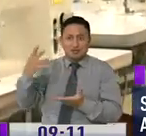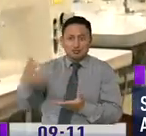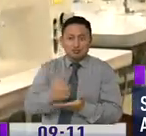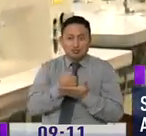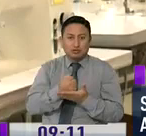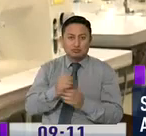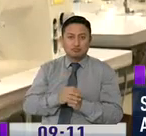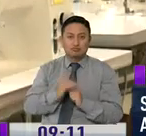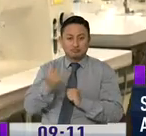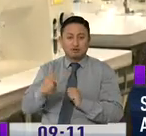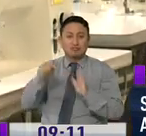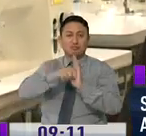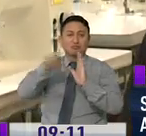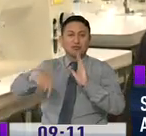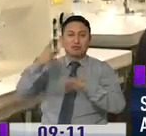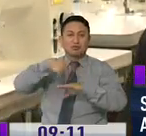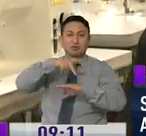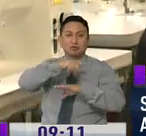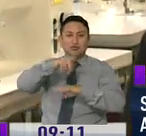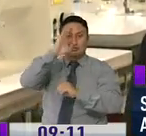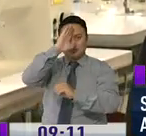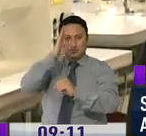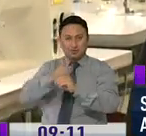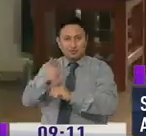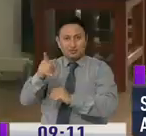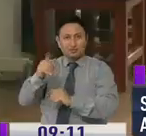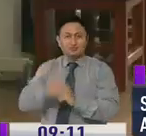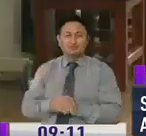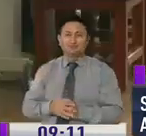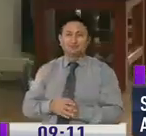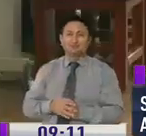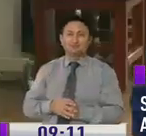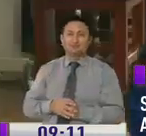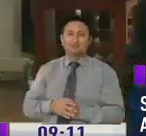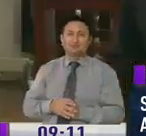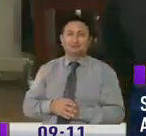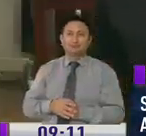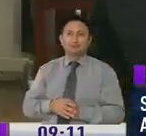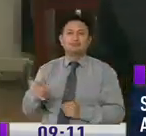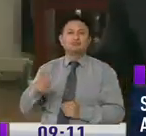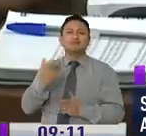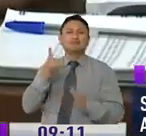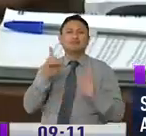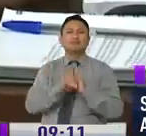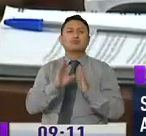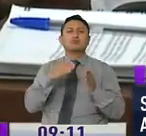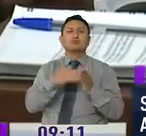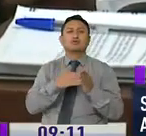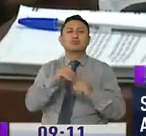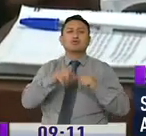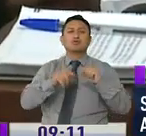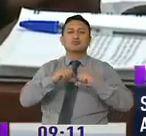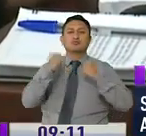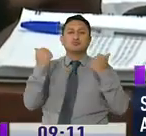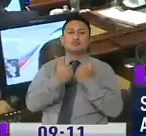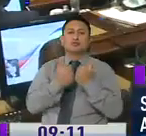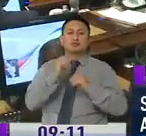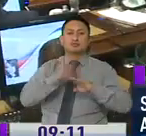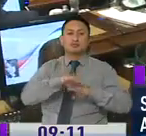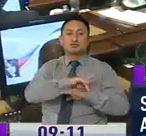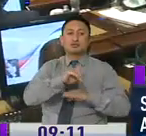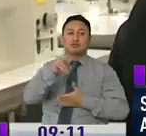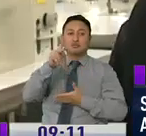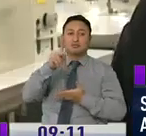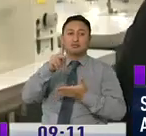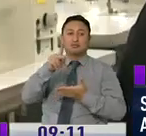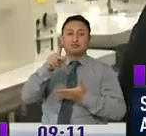Hay estudios jurídicos y profesionales especializados en ese tema. Respecto a las denuncias realizadas en contra de algunos asambleístas por el denominado